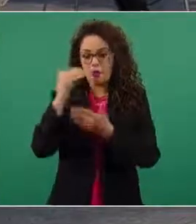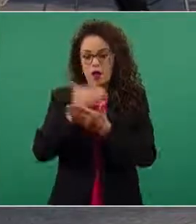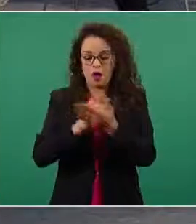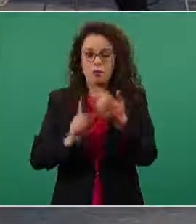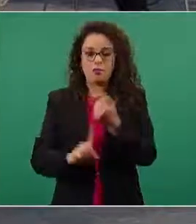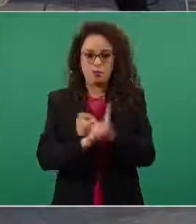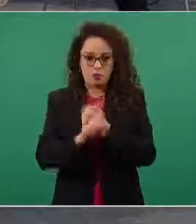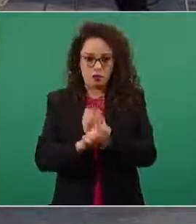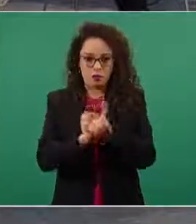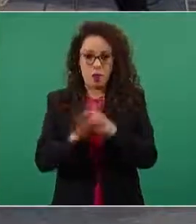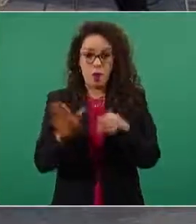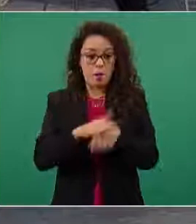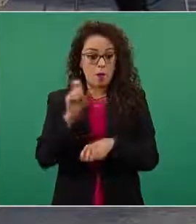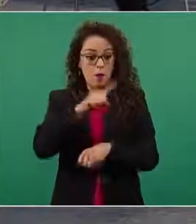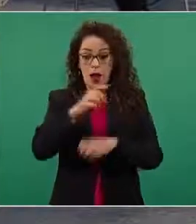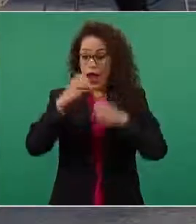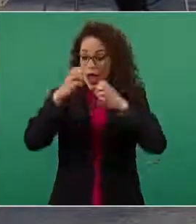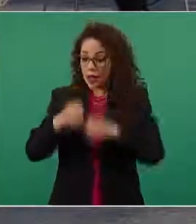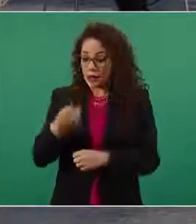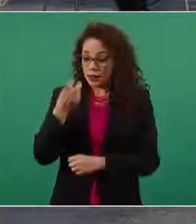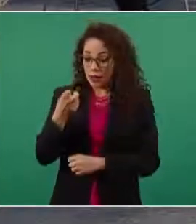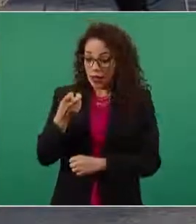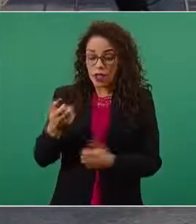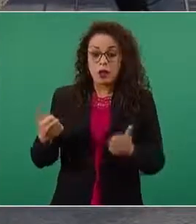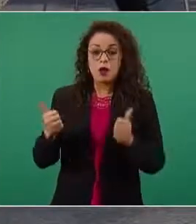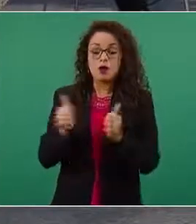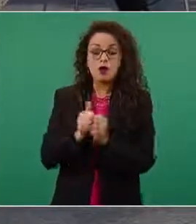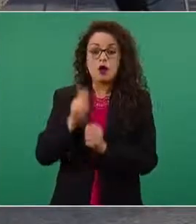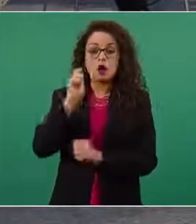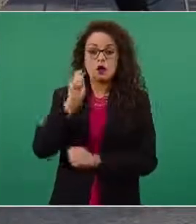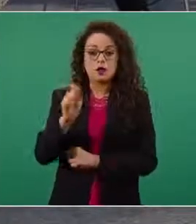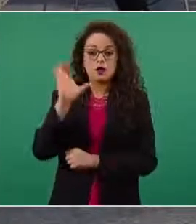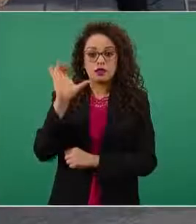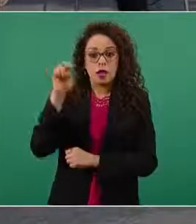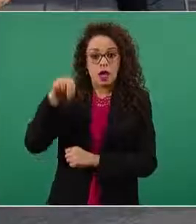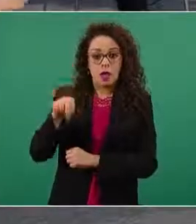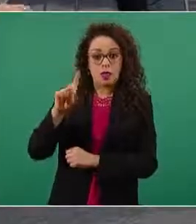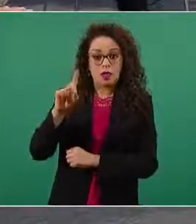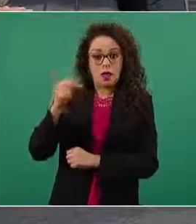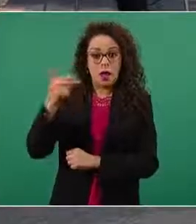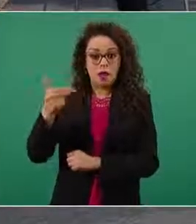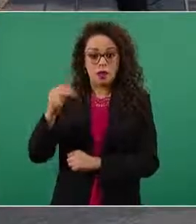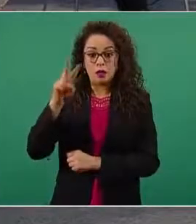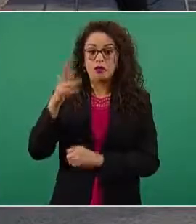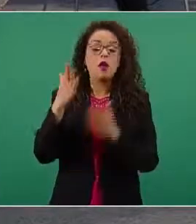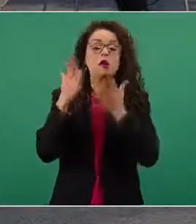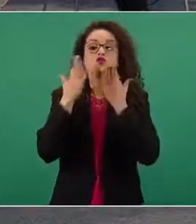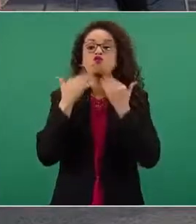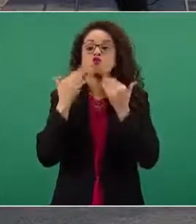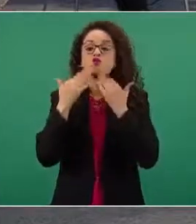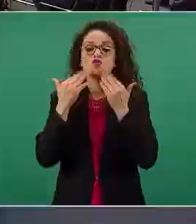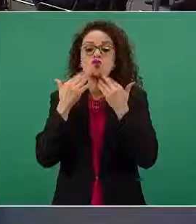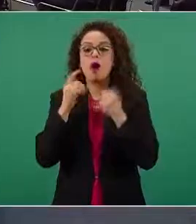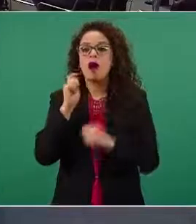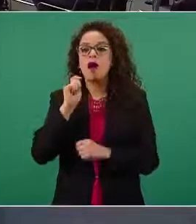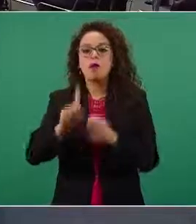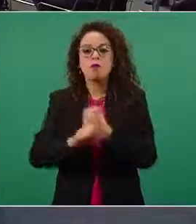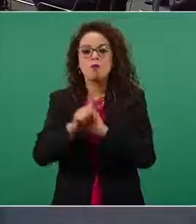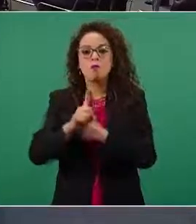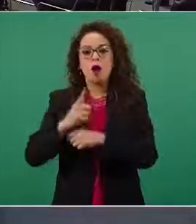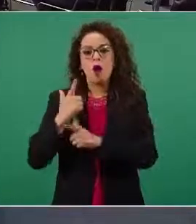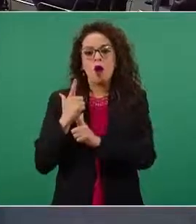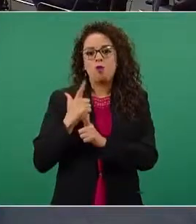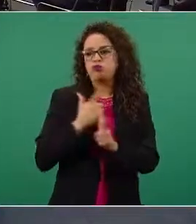Nacional y acompañada de la Comisión Nacional de Derechos Humanos, no hay disparos. Hay que verlo